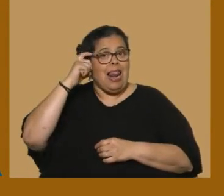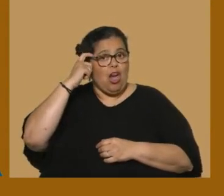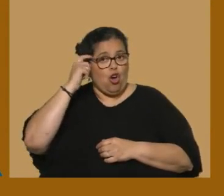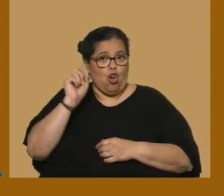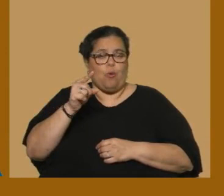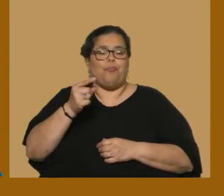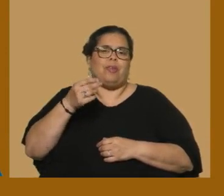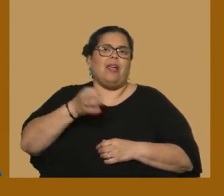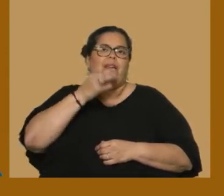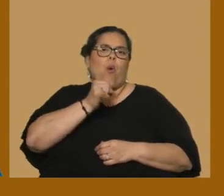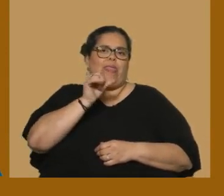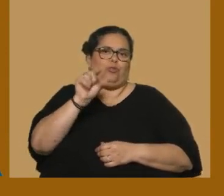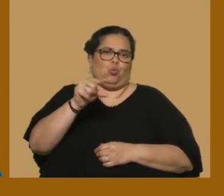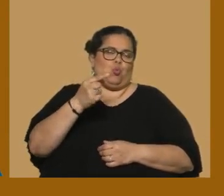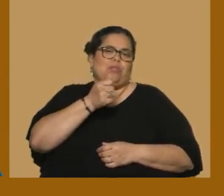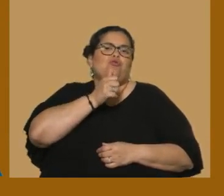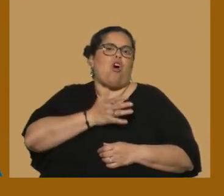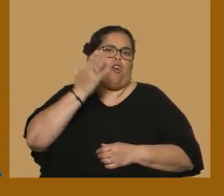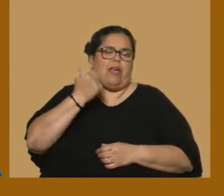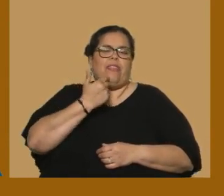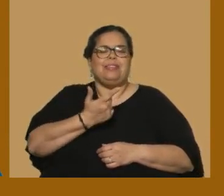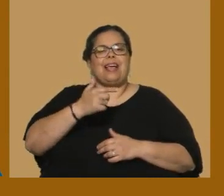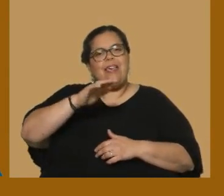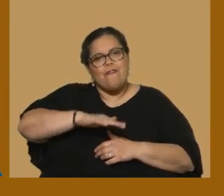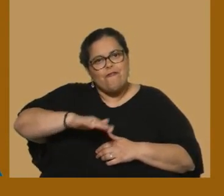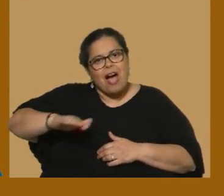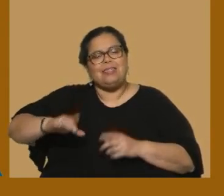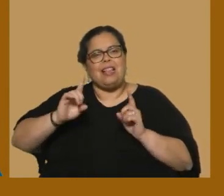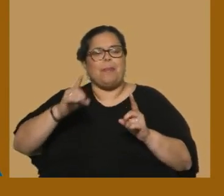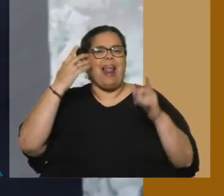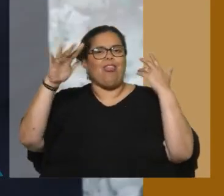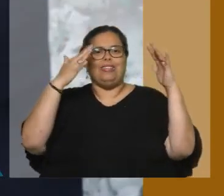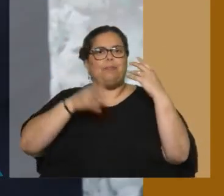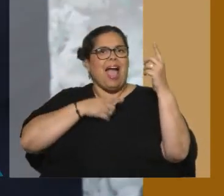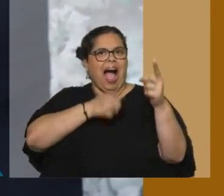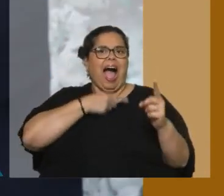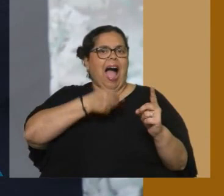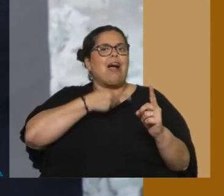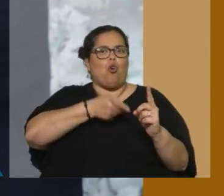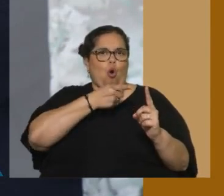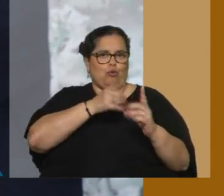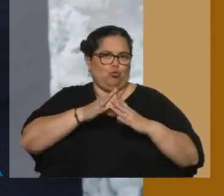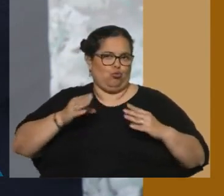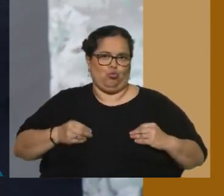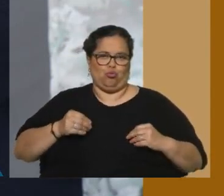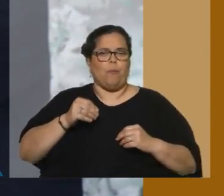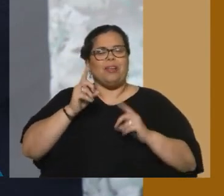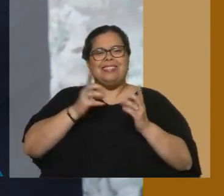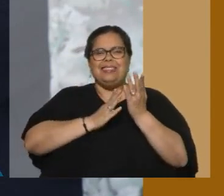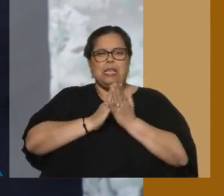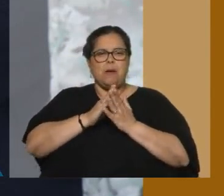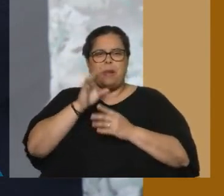Miley su infancia y adolescencia estuvieron signadas por el acoso escolar sus compañeros de aquellos años lo recuerdan como un joven